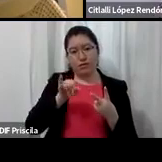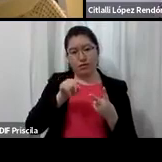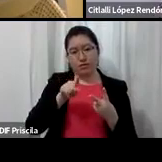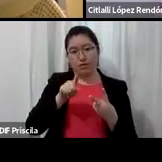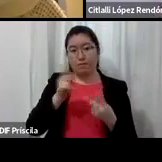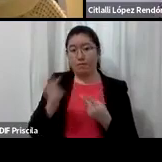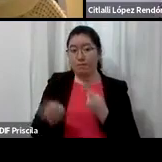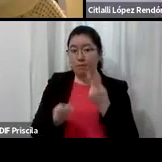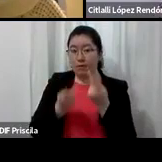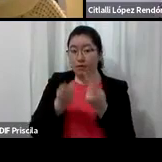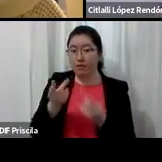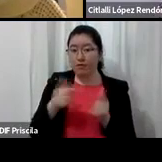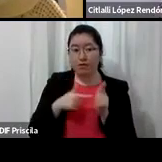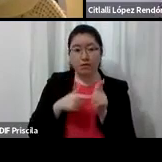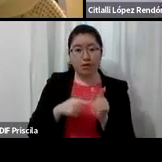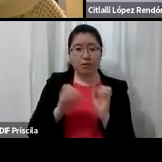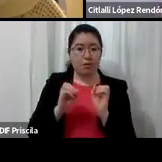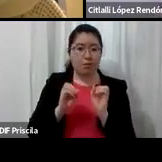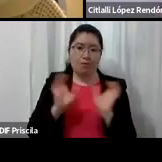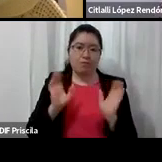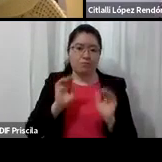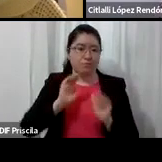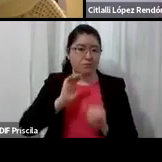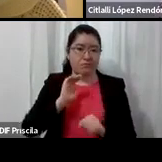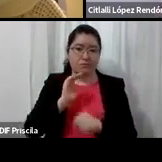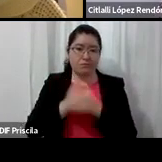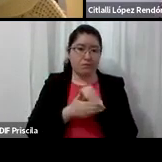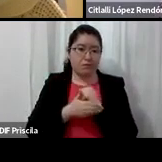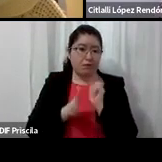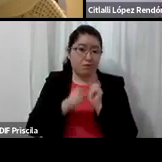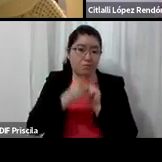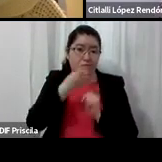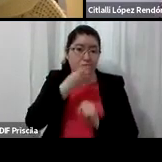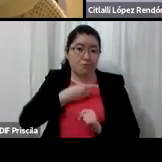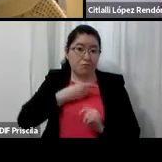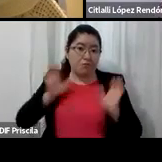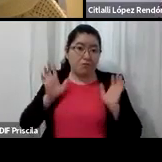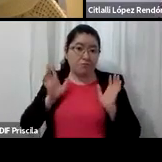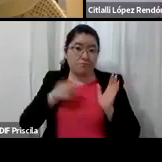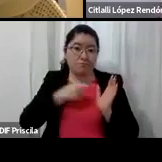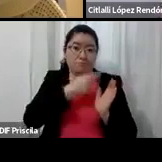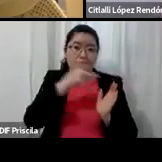hay ningún problema, hacemos el cierre ahorita.